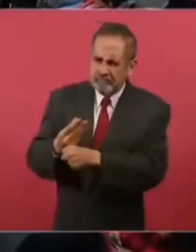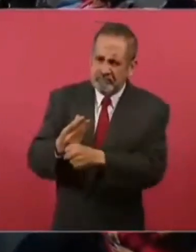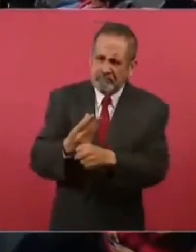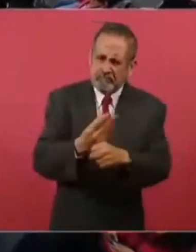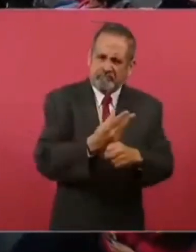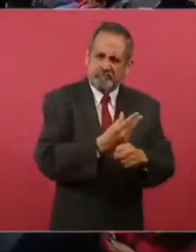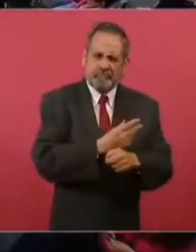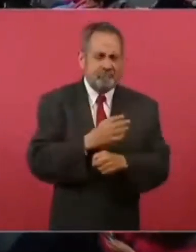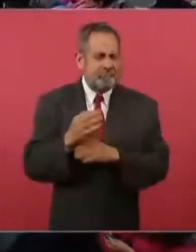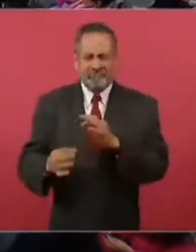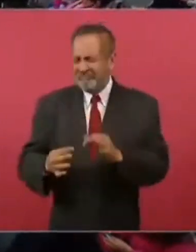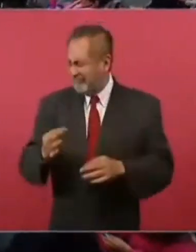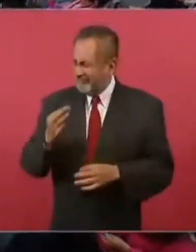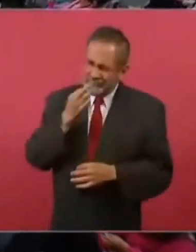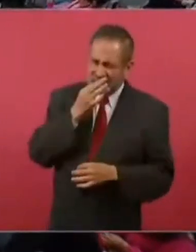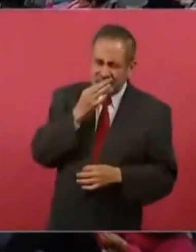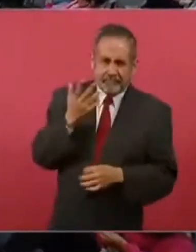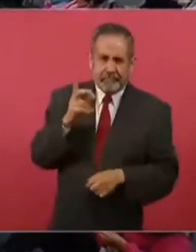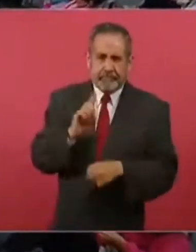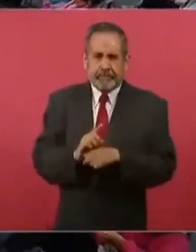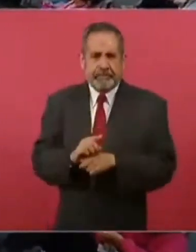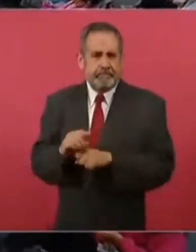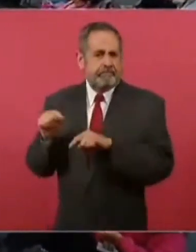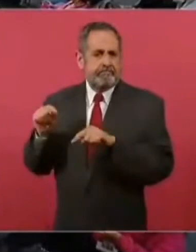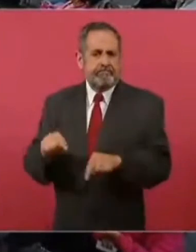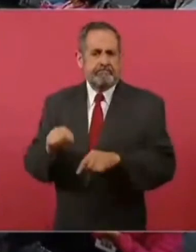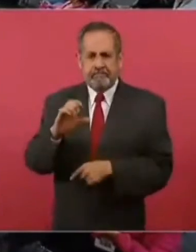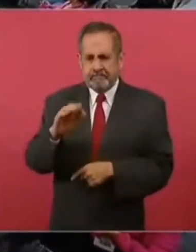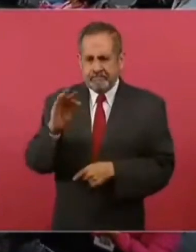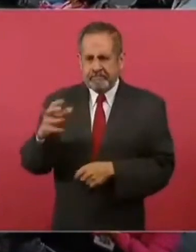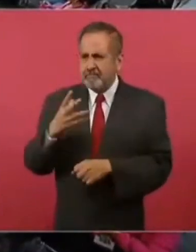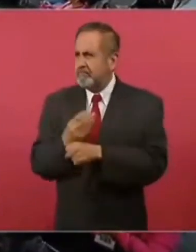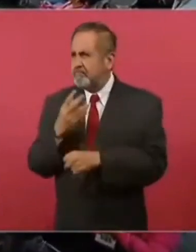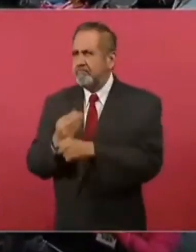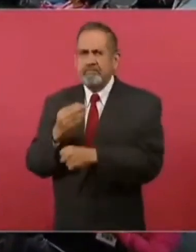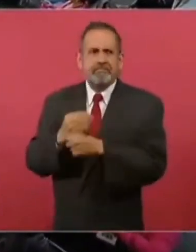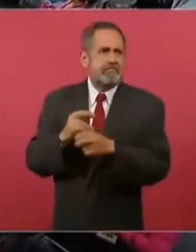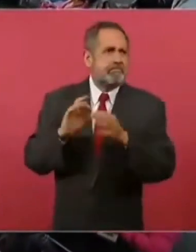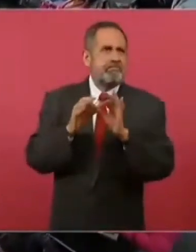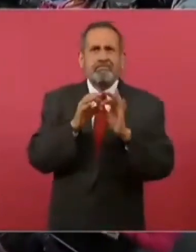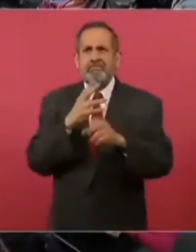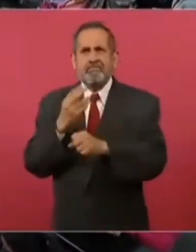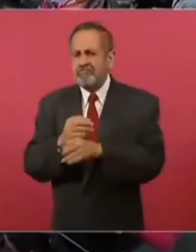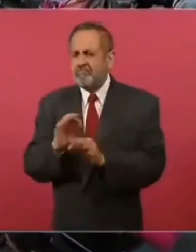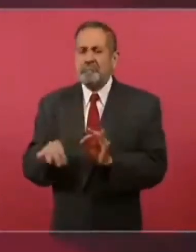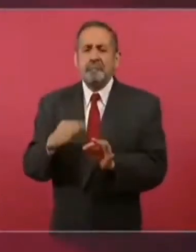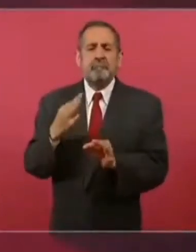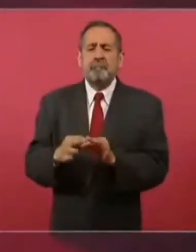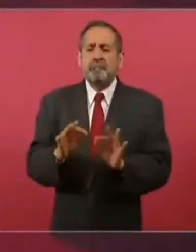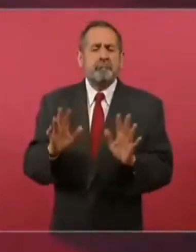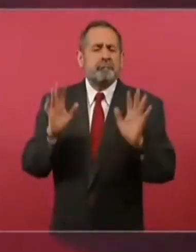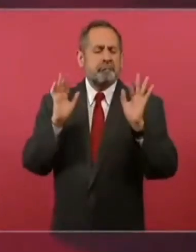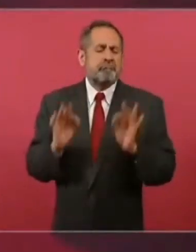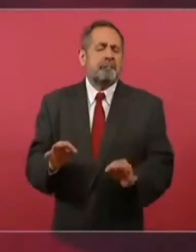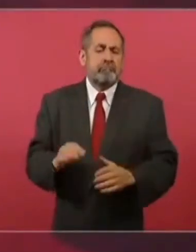destruye líneas ahí vienen los trabajadores y restablecen el servicio